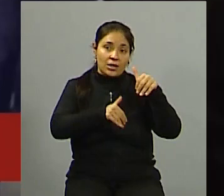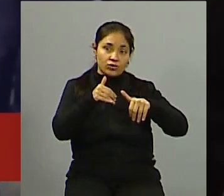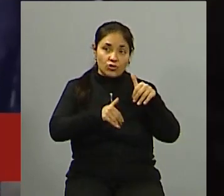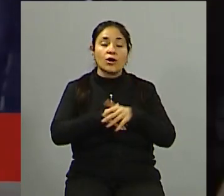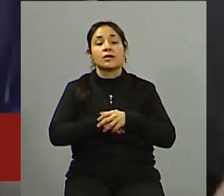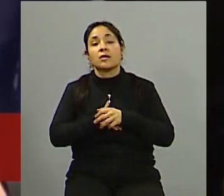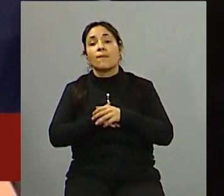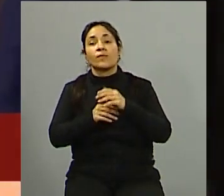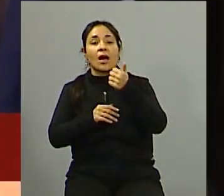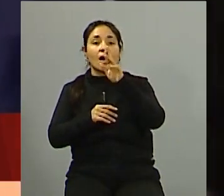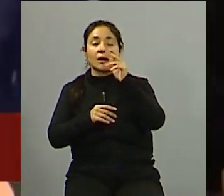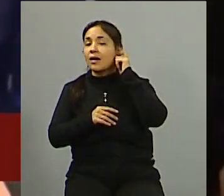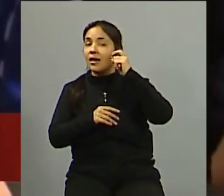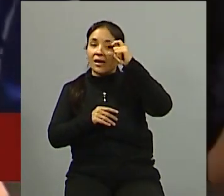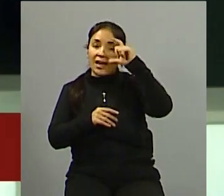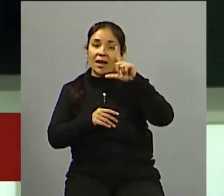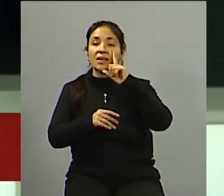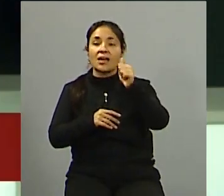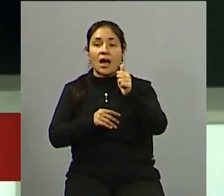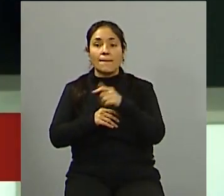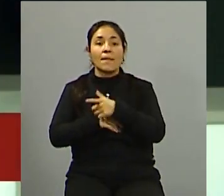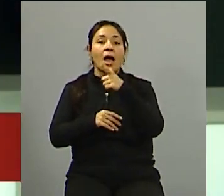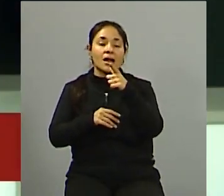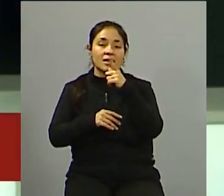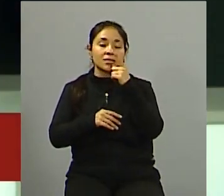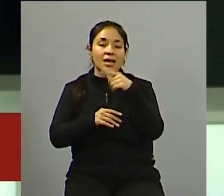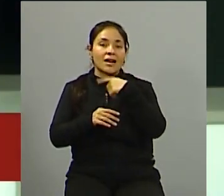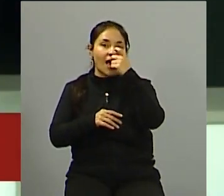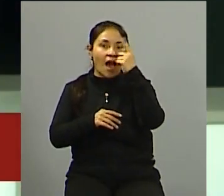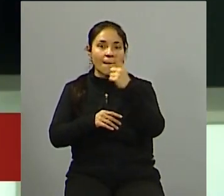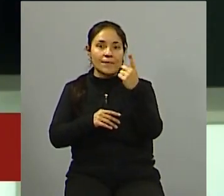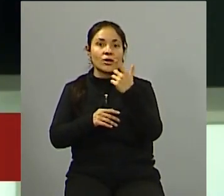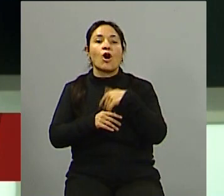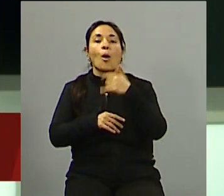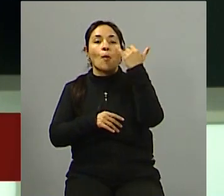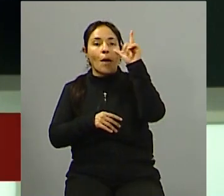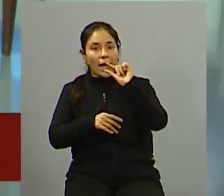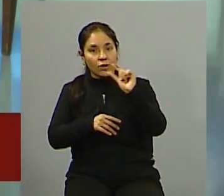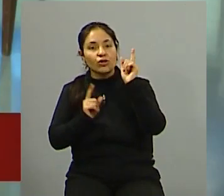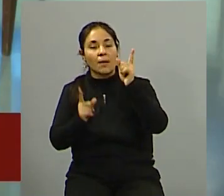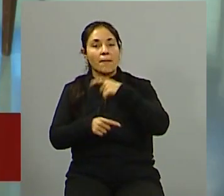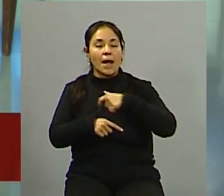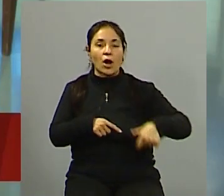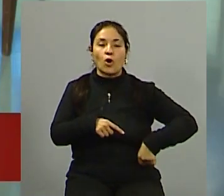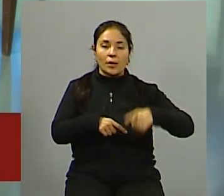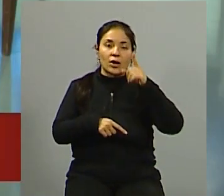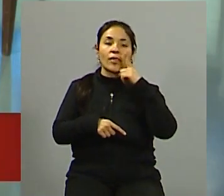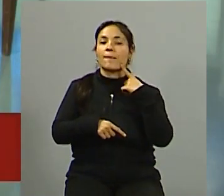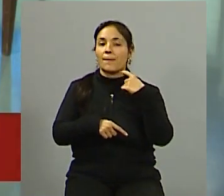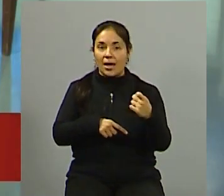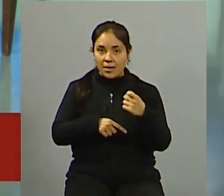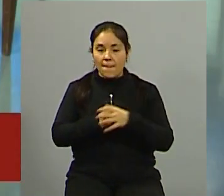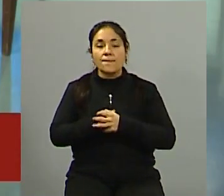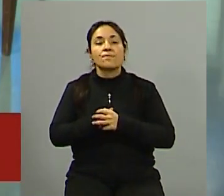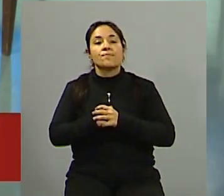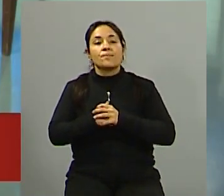¿sí? Argelia, que se muestra como la salida más corta y lo menos caro para el Estado español. La realidad